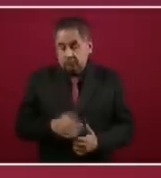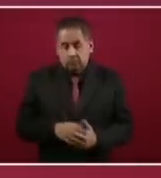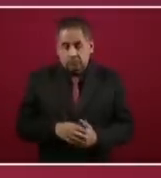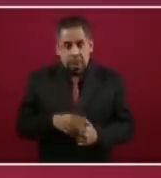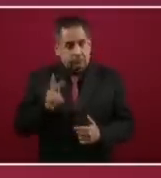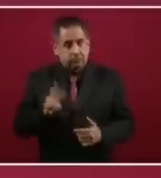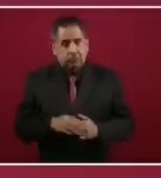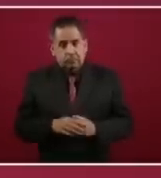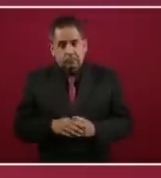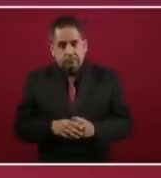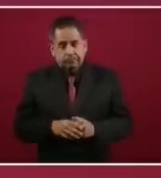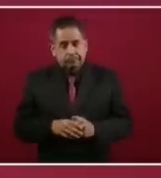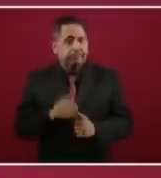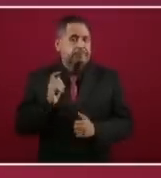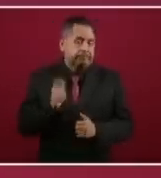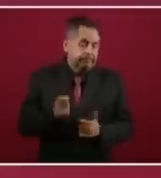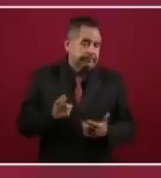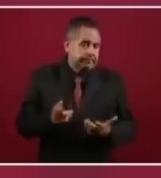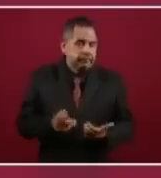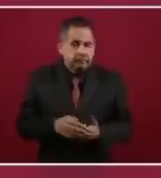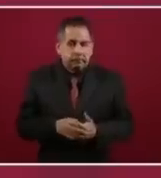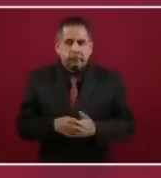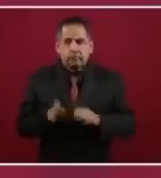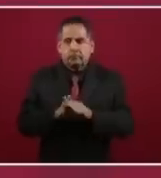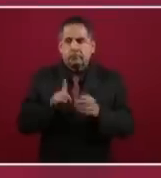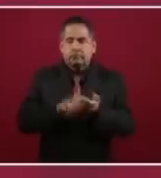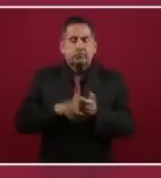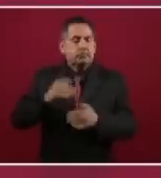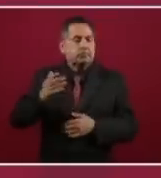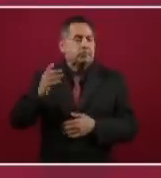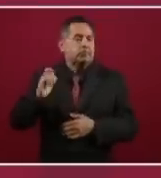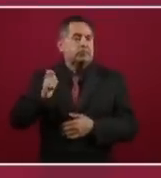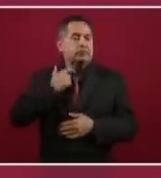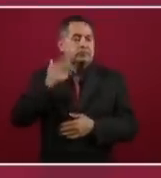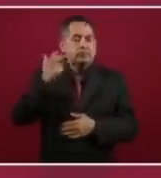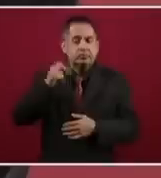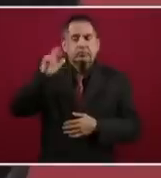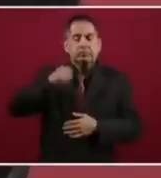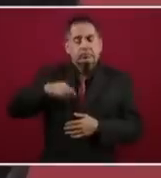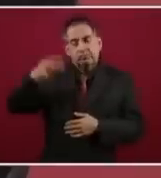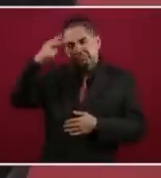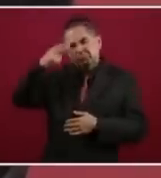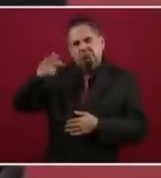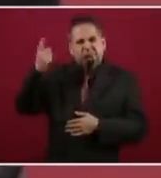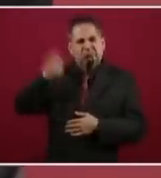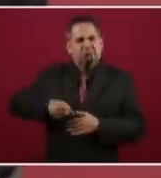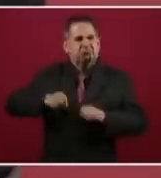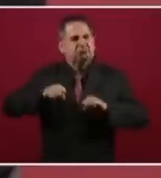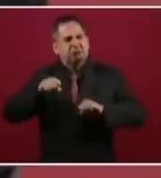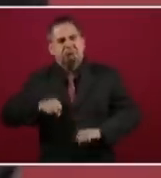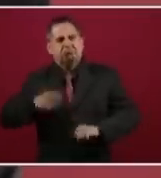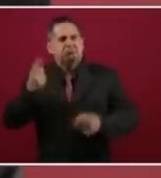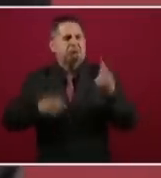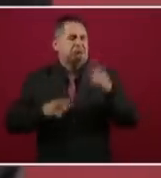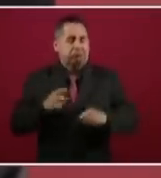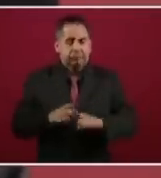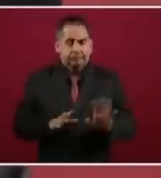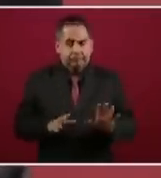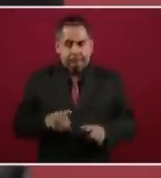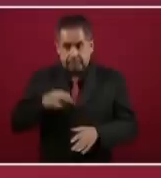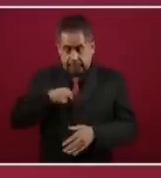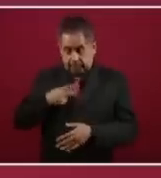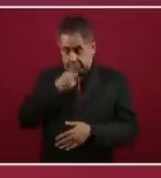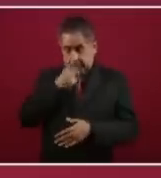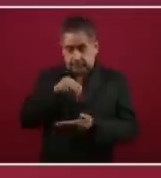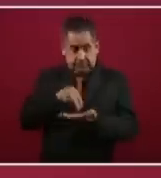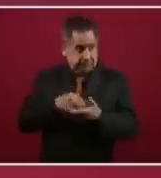pero tiene que ver con el México autoritario. Y si lo digo aquí, es porque todo